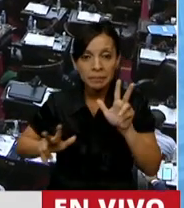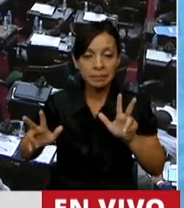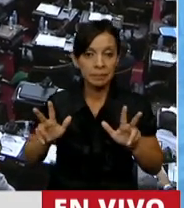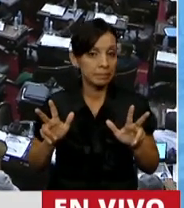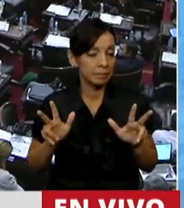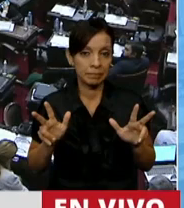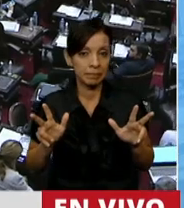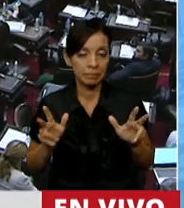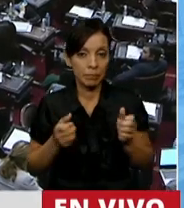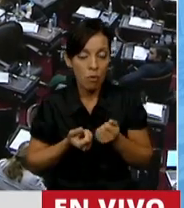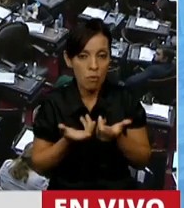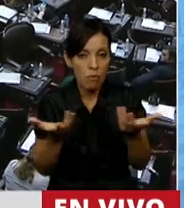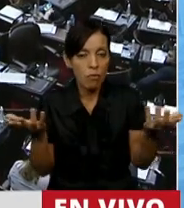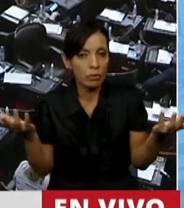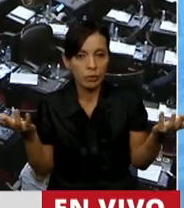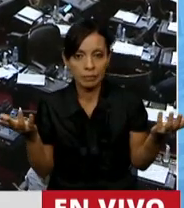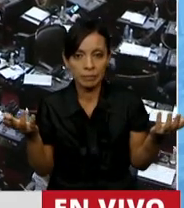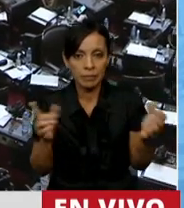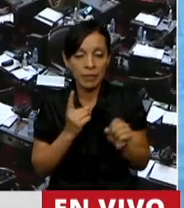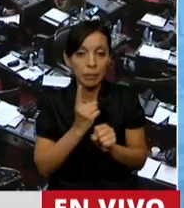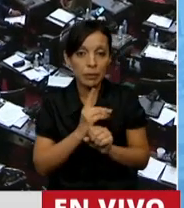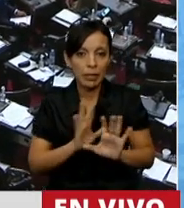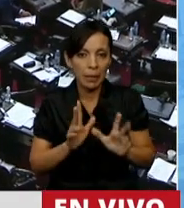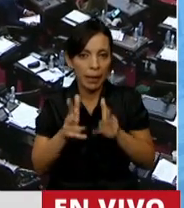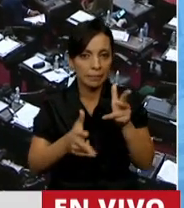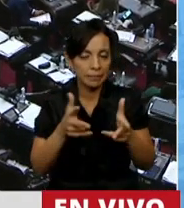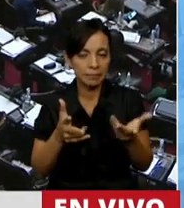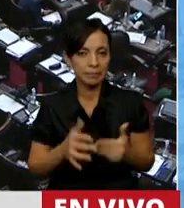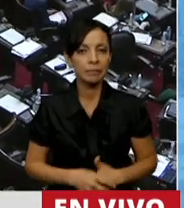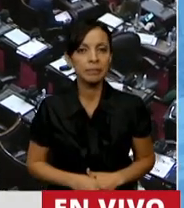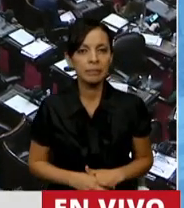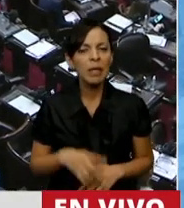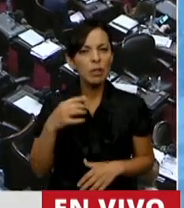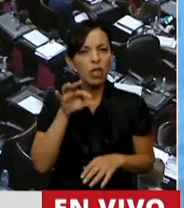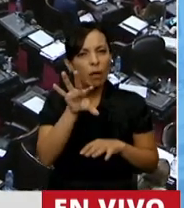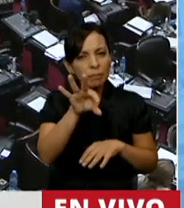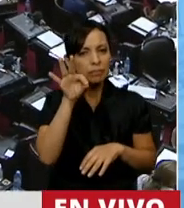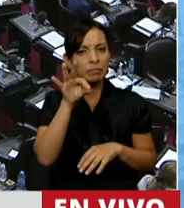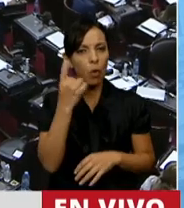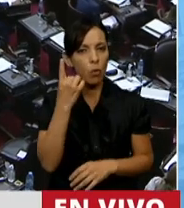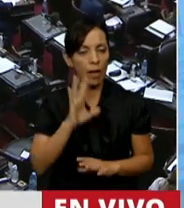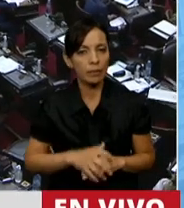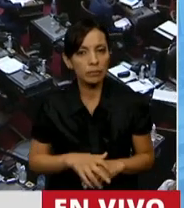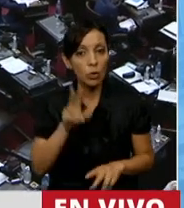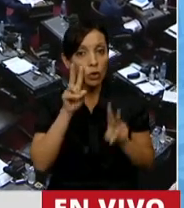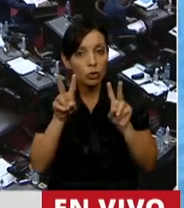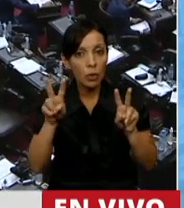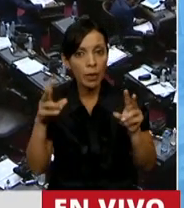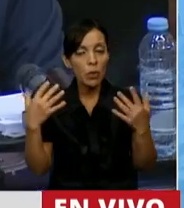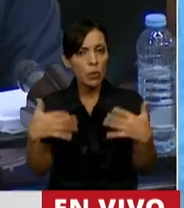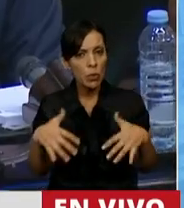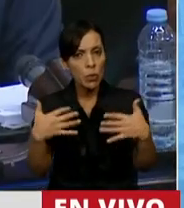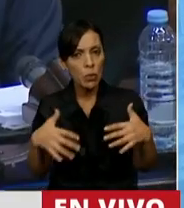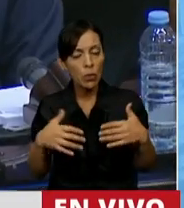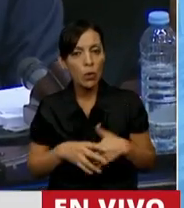presentado, que sería prácticamente interminable. Pero yo voy a mencionar una primero. Yo veo mucho progre acá,